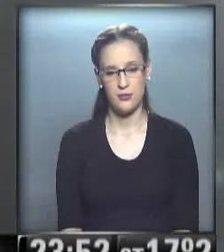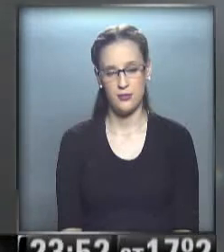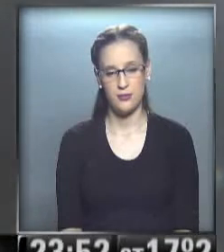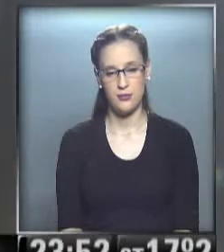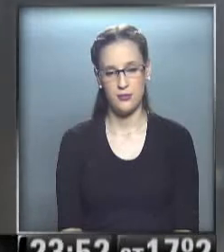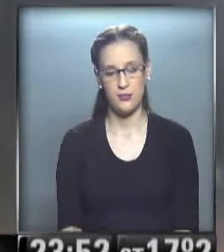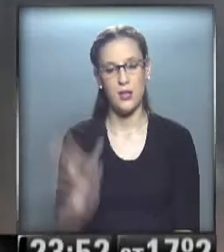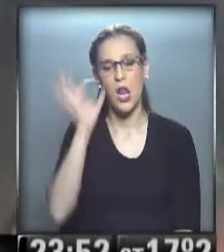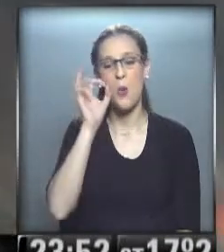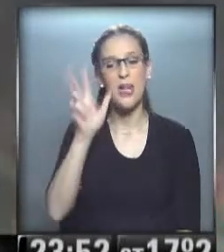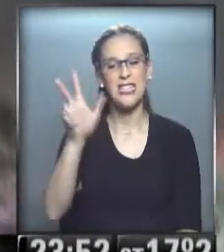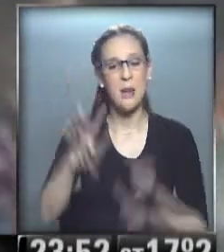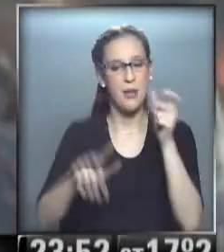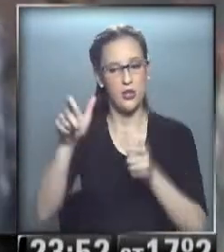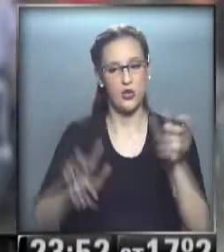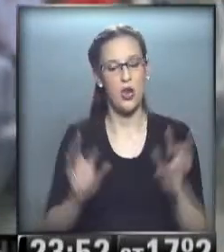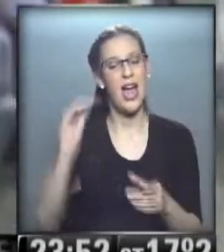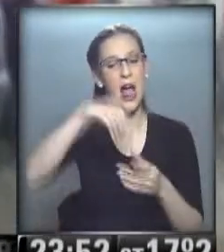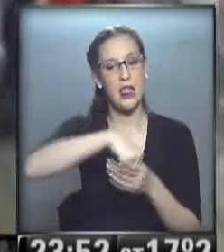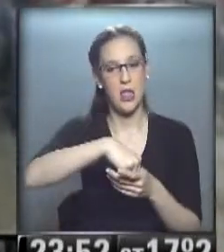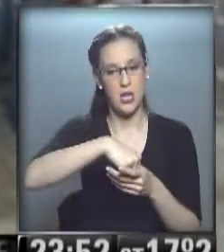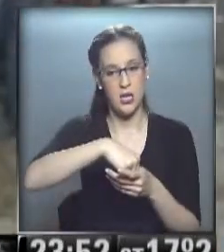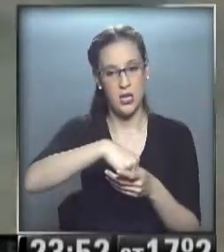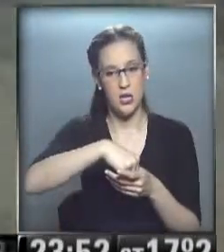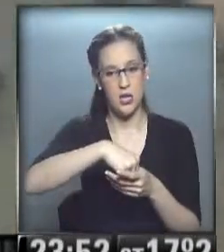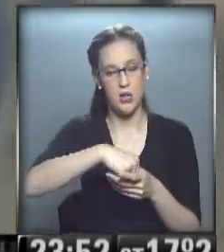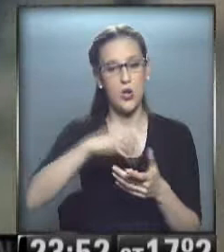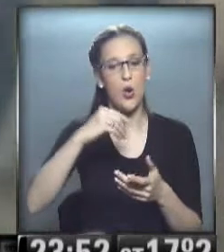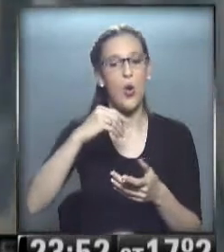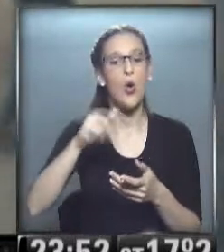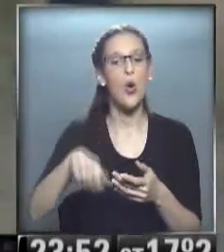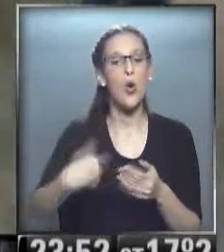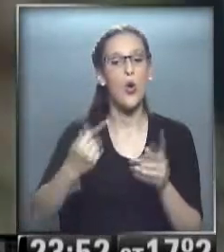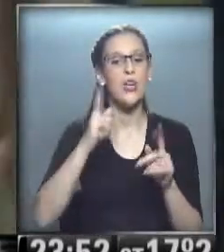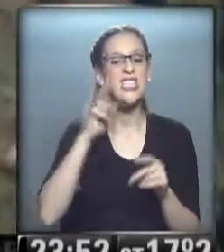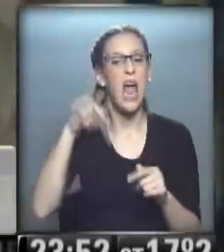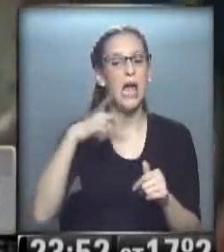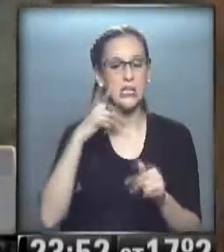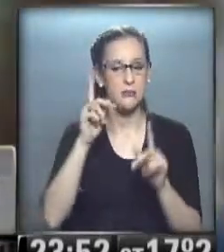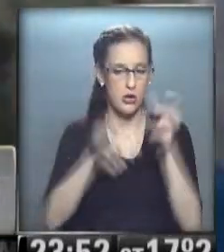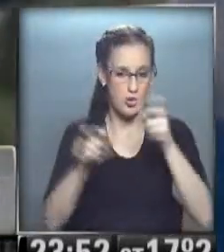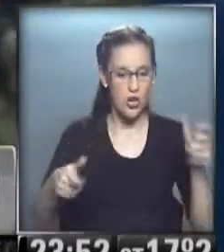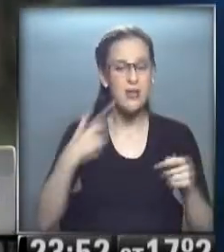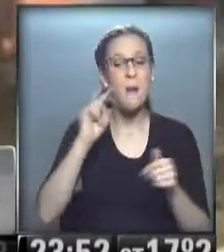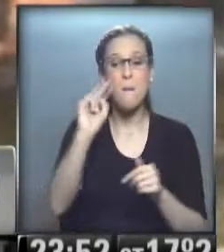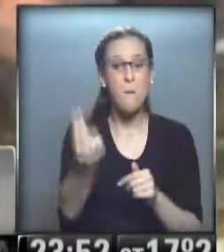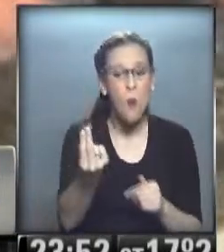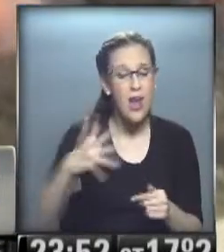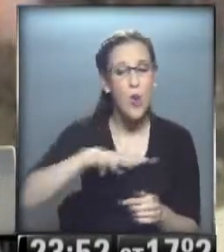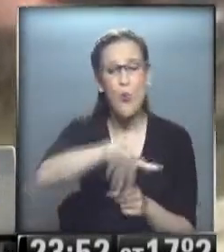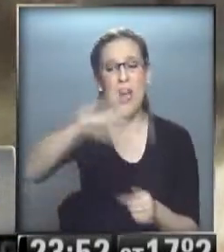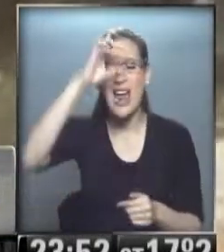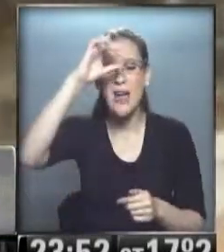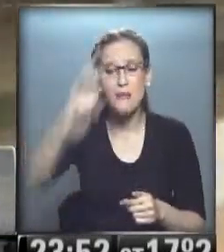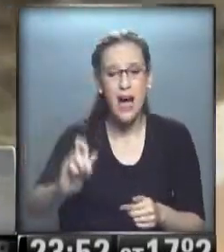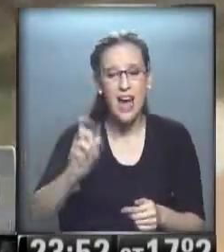Unas 23 personas, entre ellas el agregado cultural iraní, murieron en un atentado contra la embajada de Irán en Beirut. El ataque,